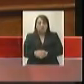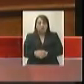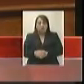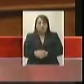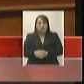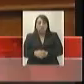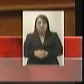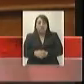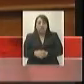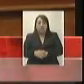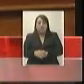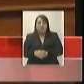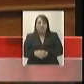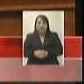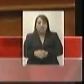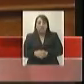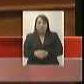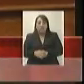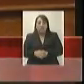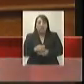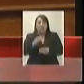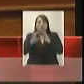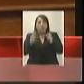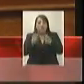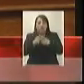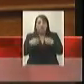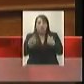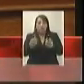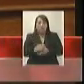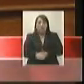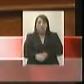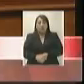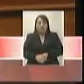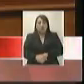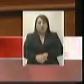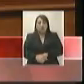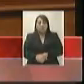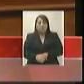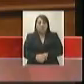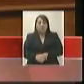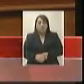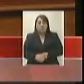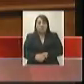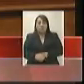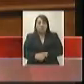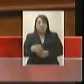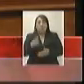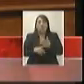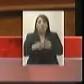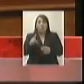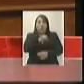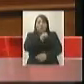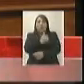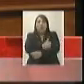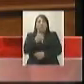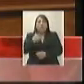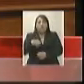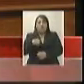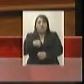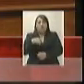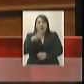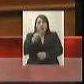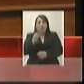presidente, comunicarle a la representación nacional que una autoridad municipal,